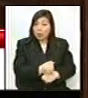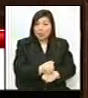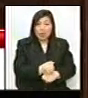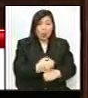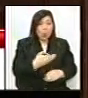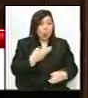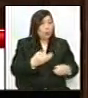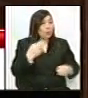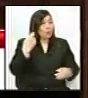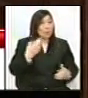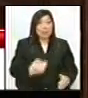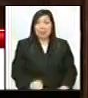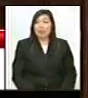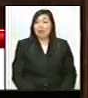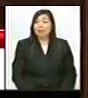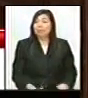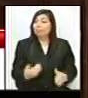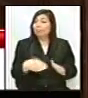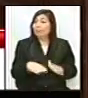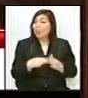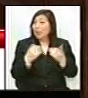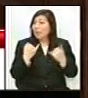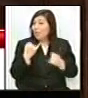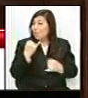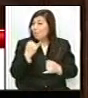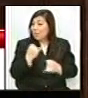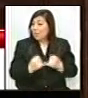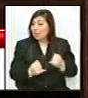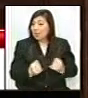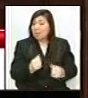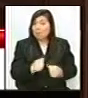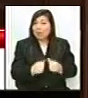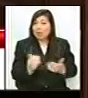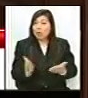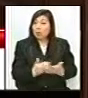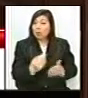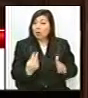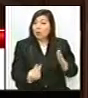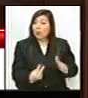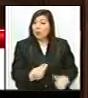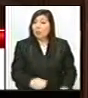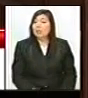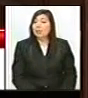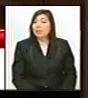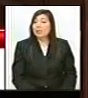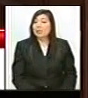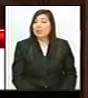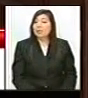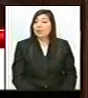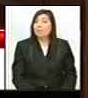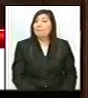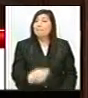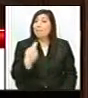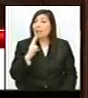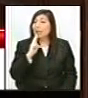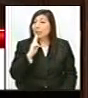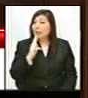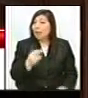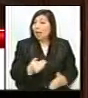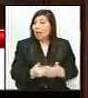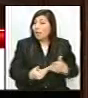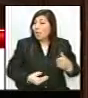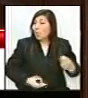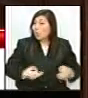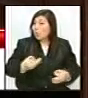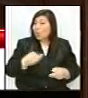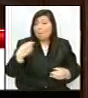tienen pleno conocimiento, e incluso en el informe final, en la página 12, se reconoce que el resultado del antejuicio